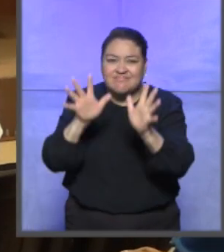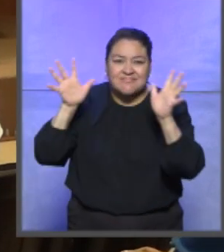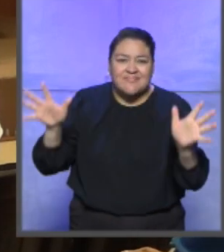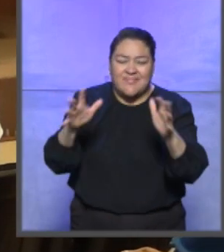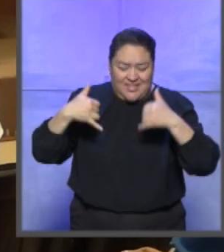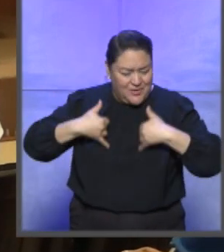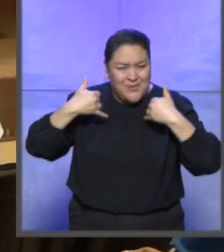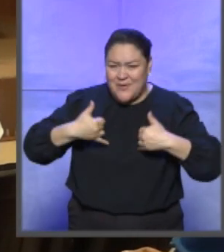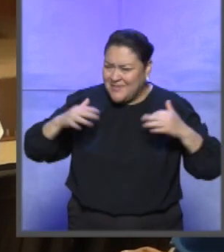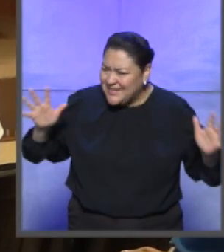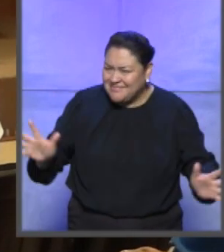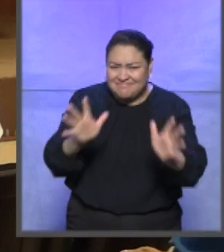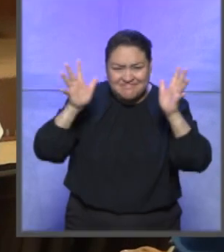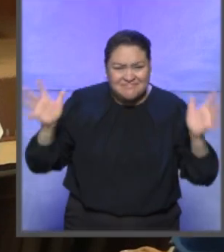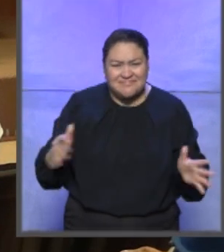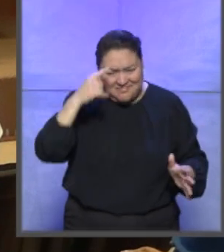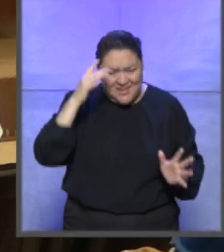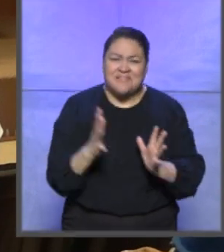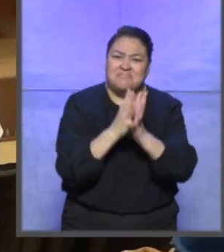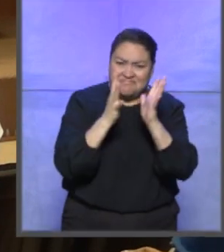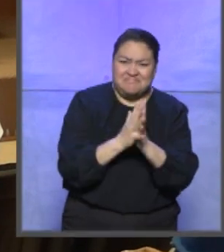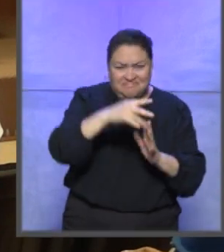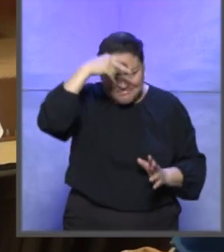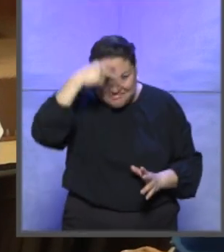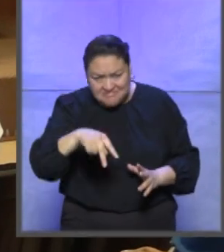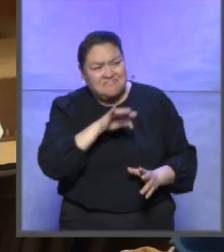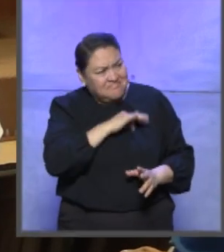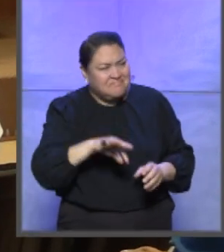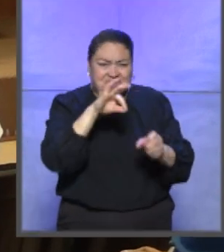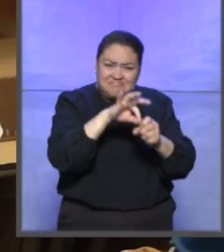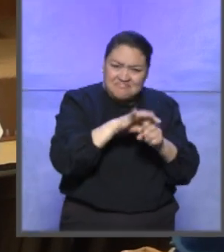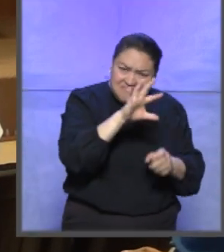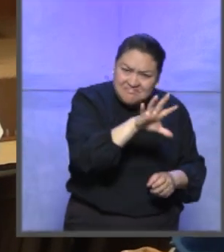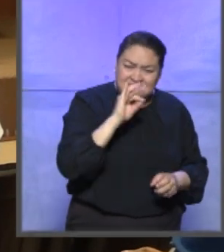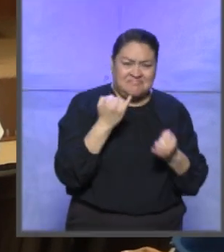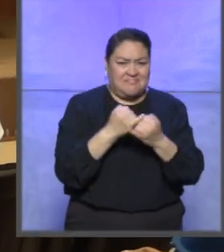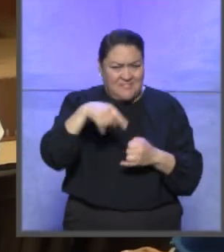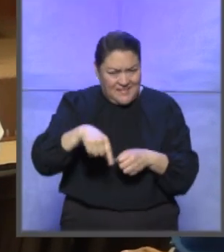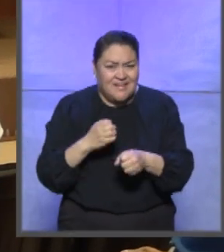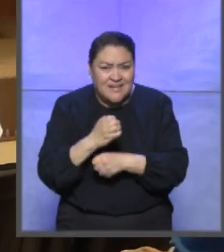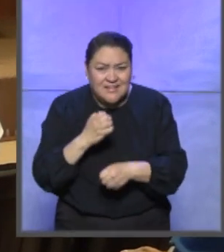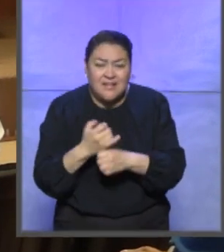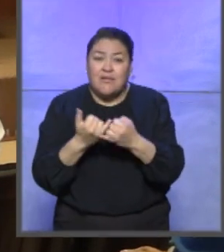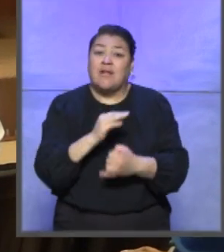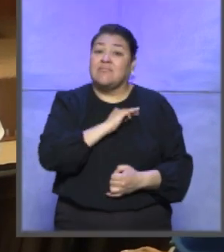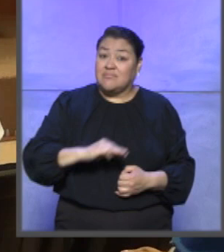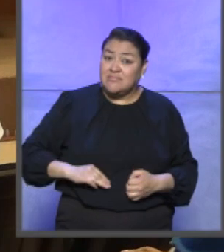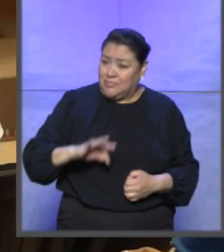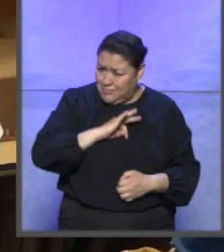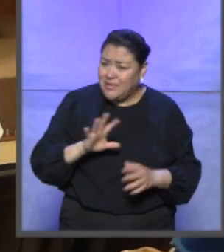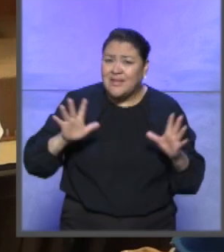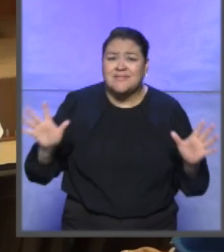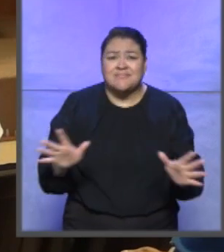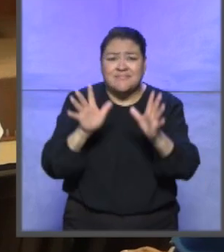la participación de todos ustedes en la vida democrática de nuestro país, de nuestro estado, de nuestra